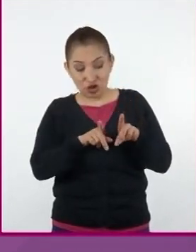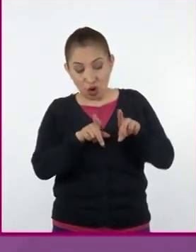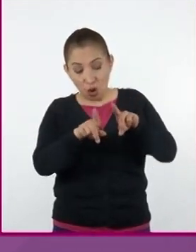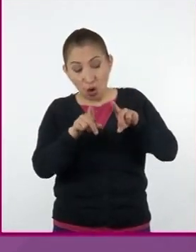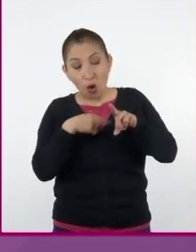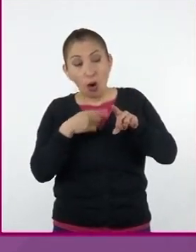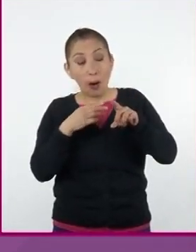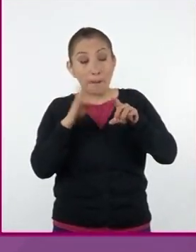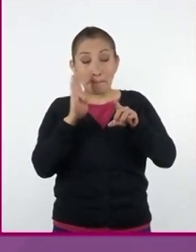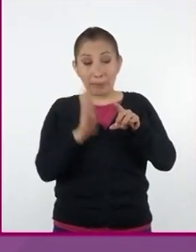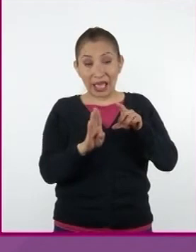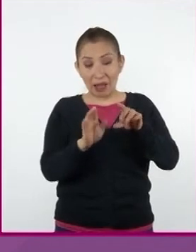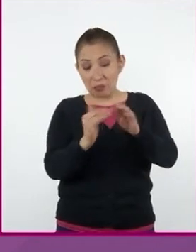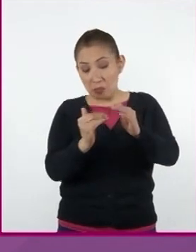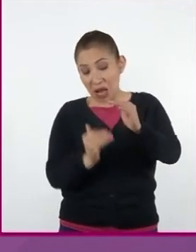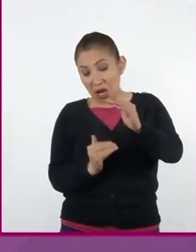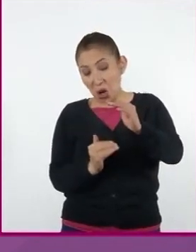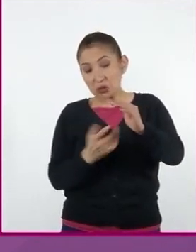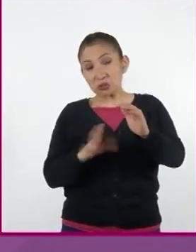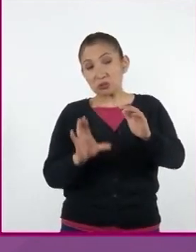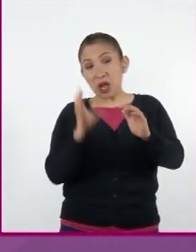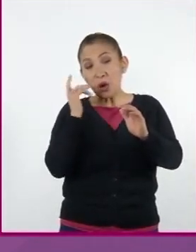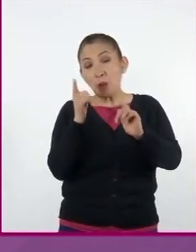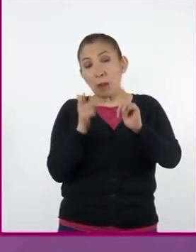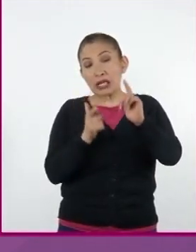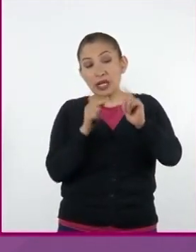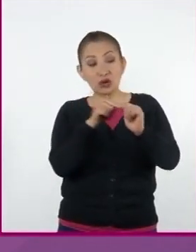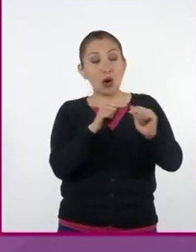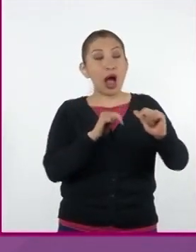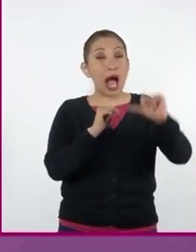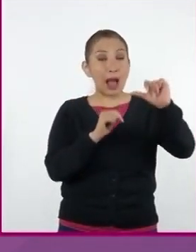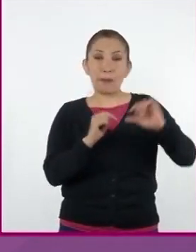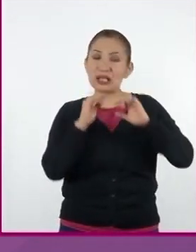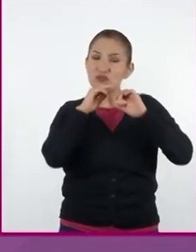el cuerpo B tenía una menor velocidad que el cuerpo A.